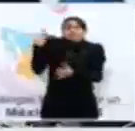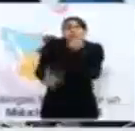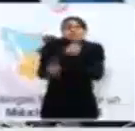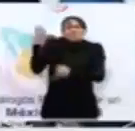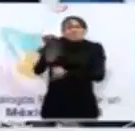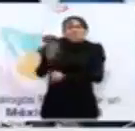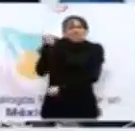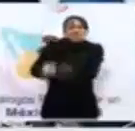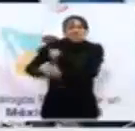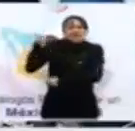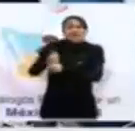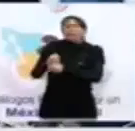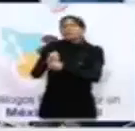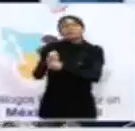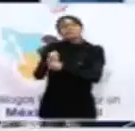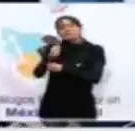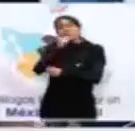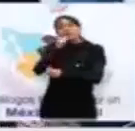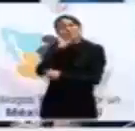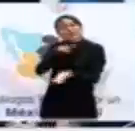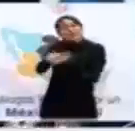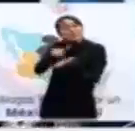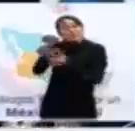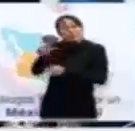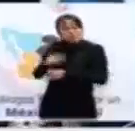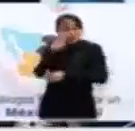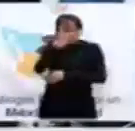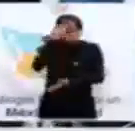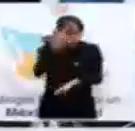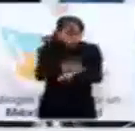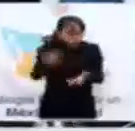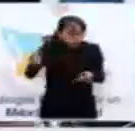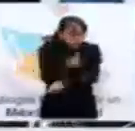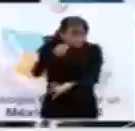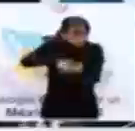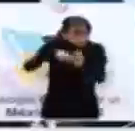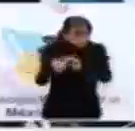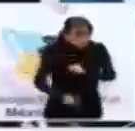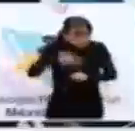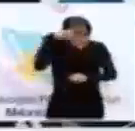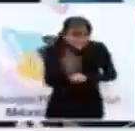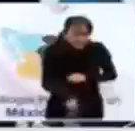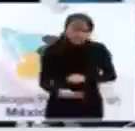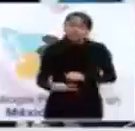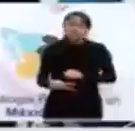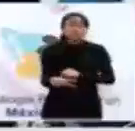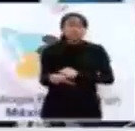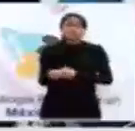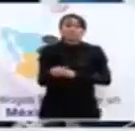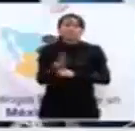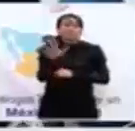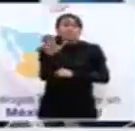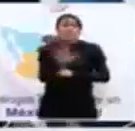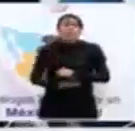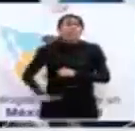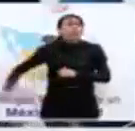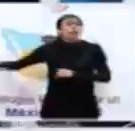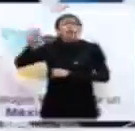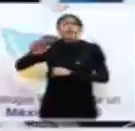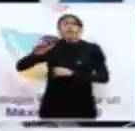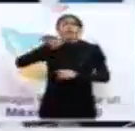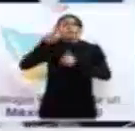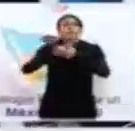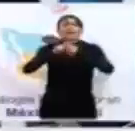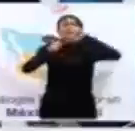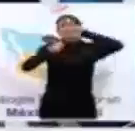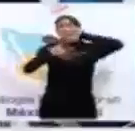Igual, no es un privilegio de México, es un tema que nos aqueja en todos los países de América Latina. Pero